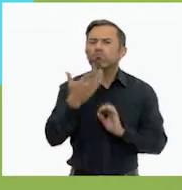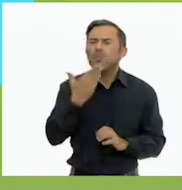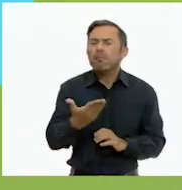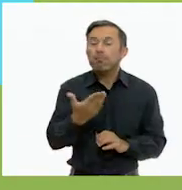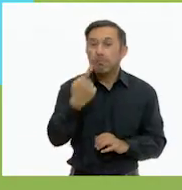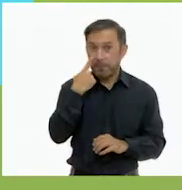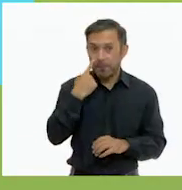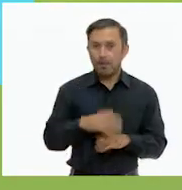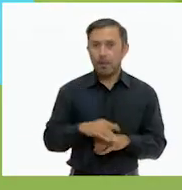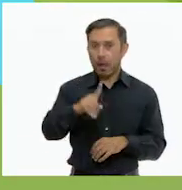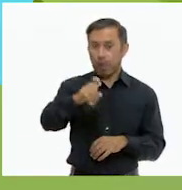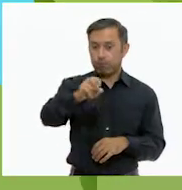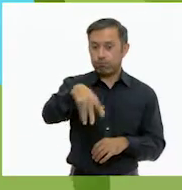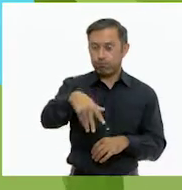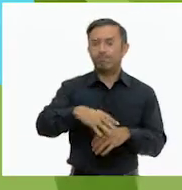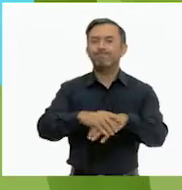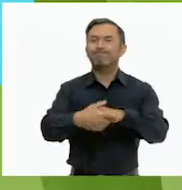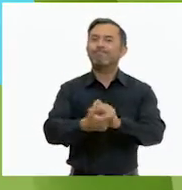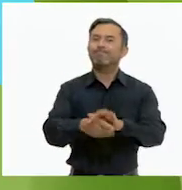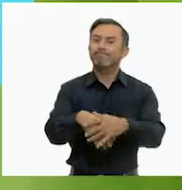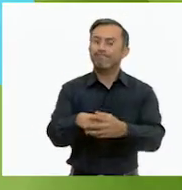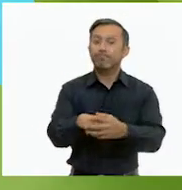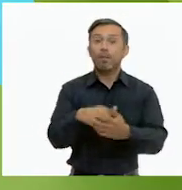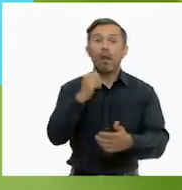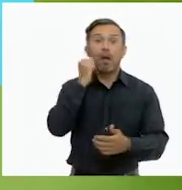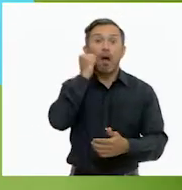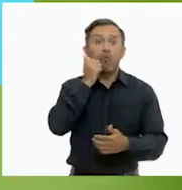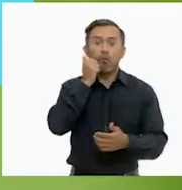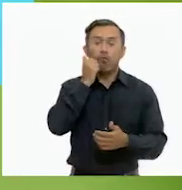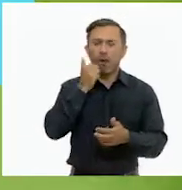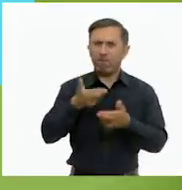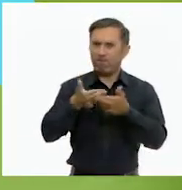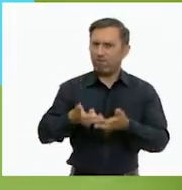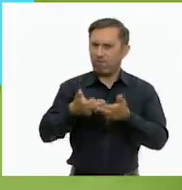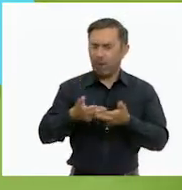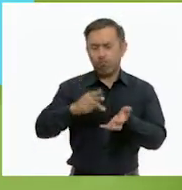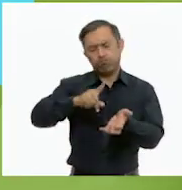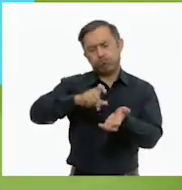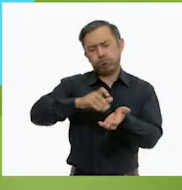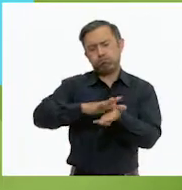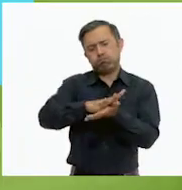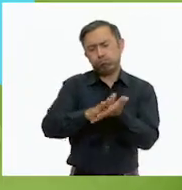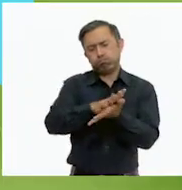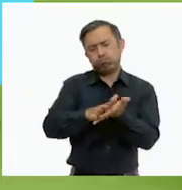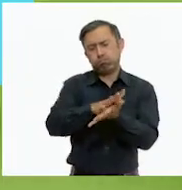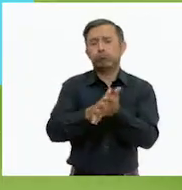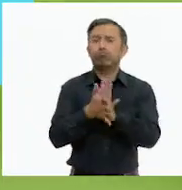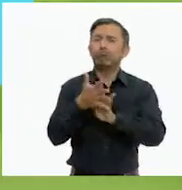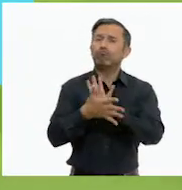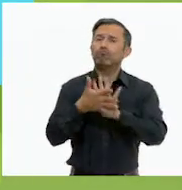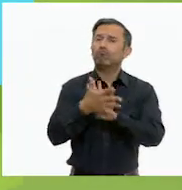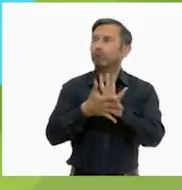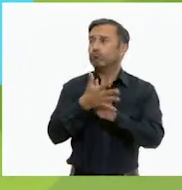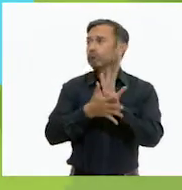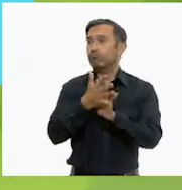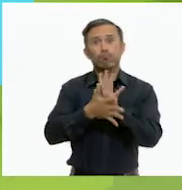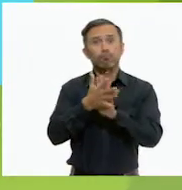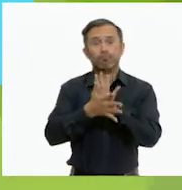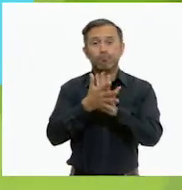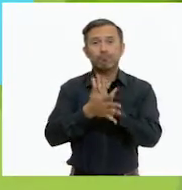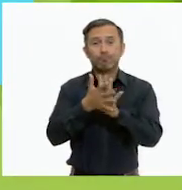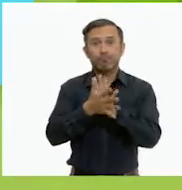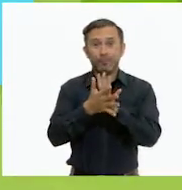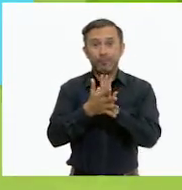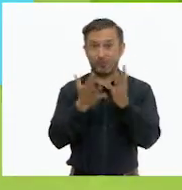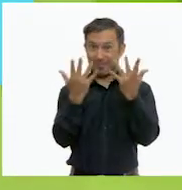manos. Usa suficiente jabón. Frota tus palmas una con la otra. Ahora, frota la palma de